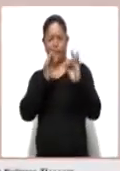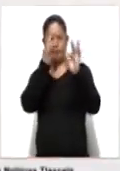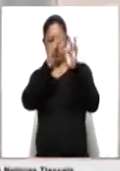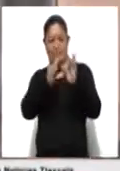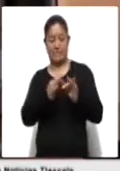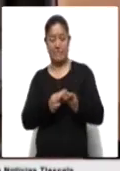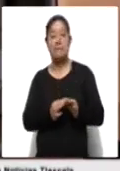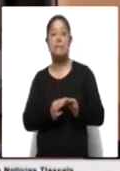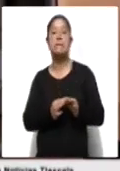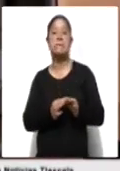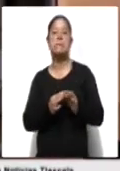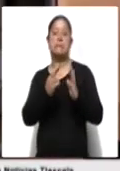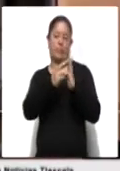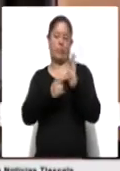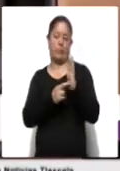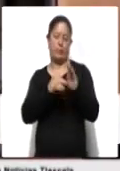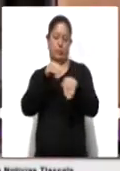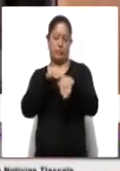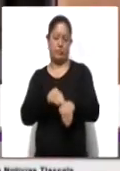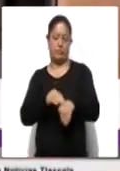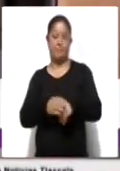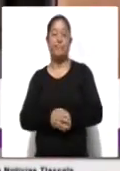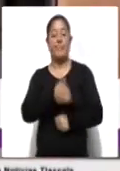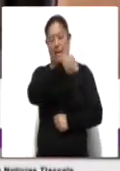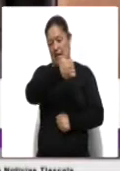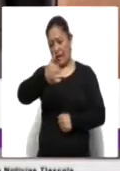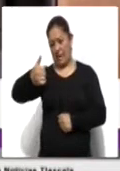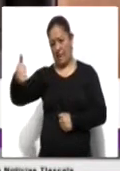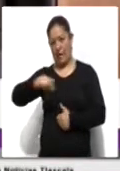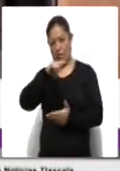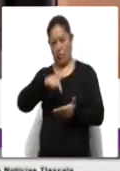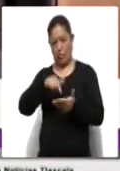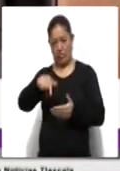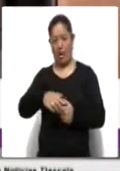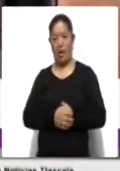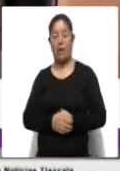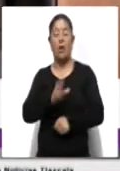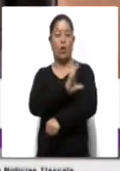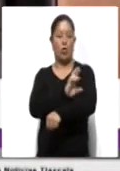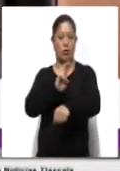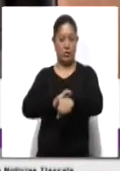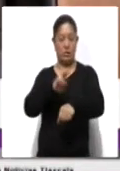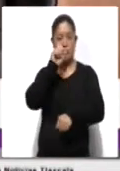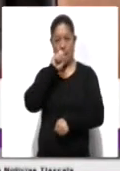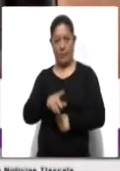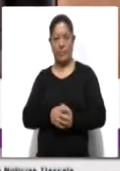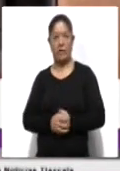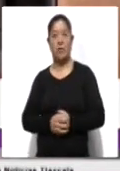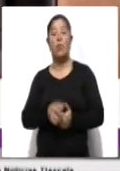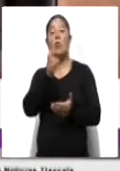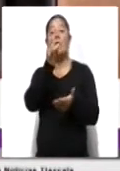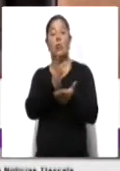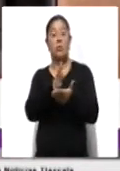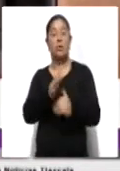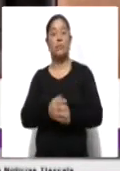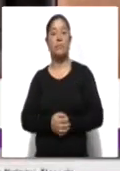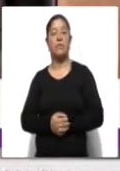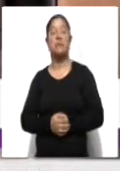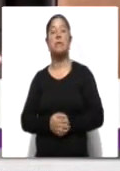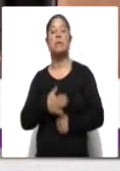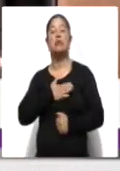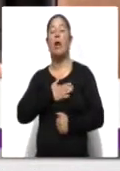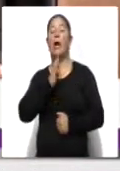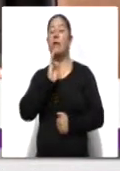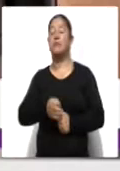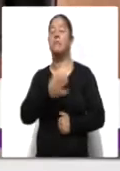correspondientes. En cada plaza comunitaria y en cada coordinación, solamente aceptamos